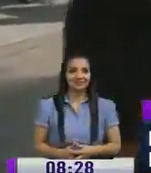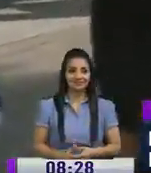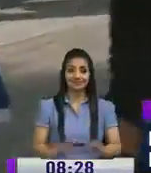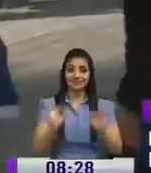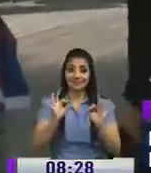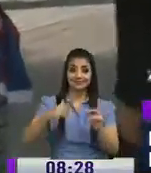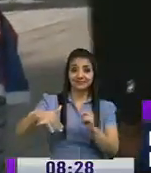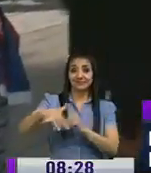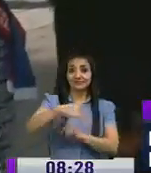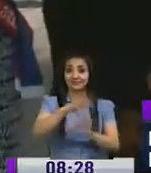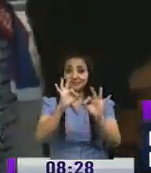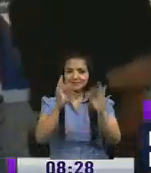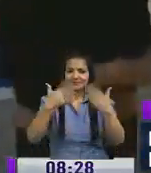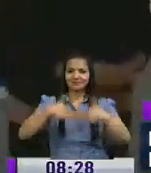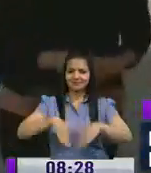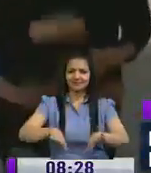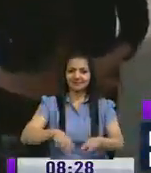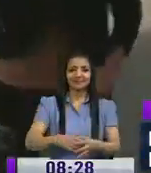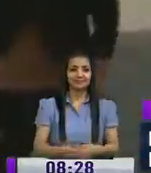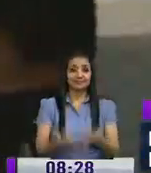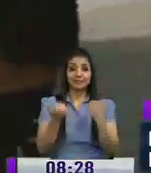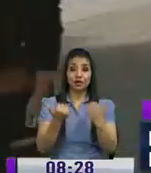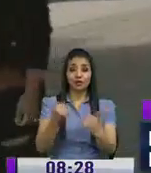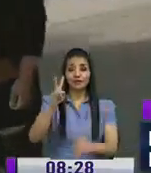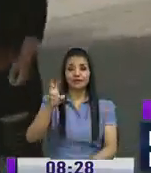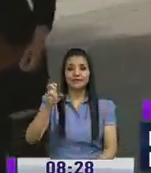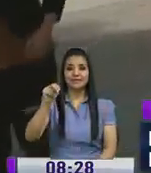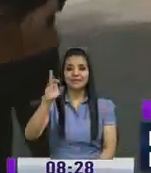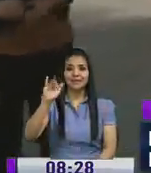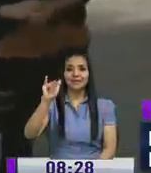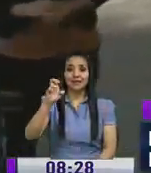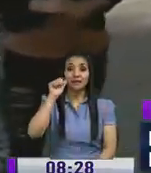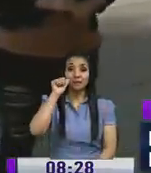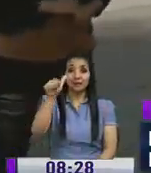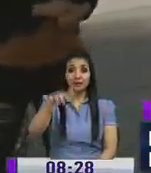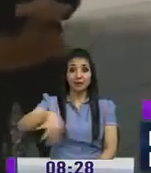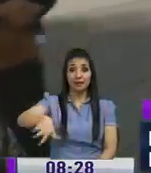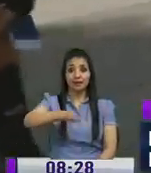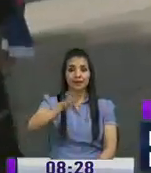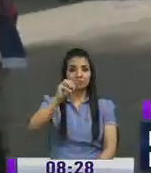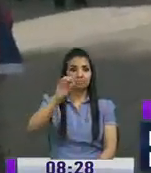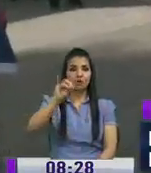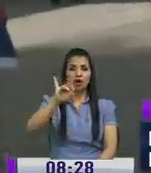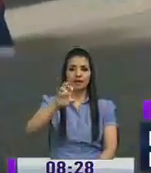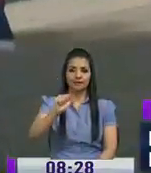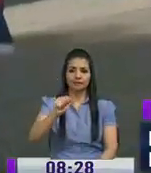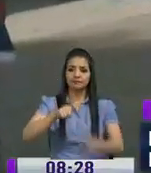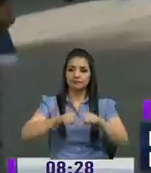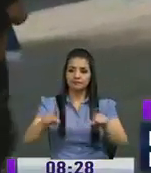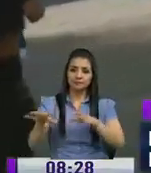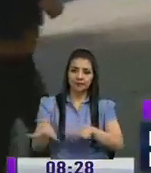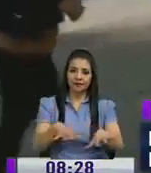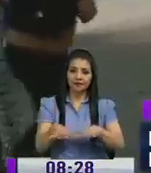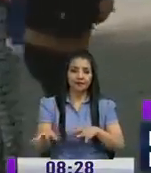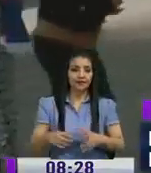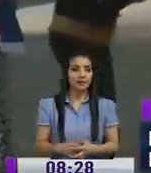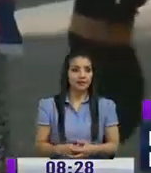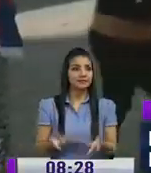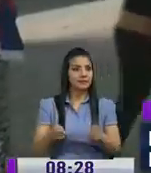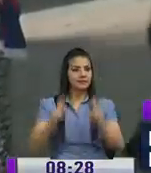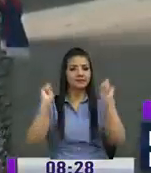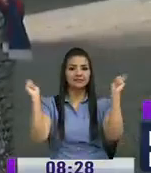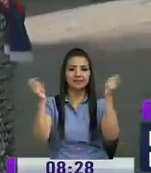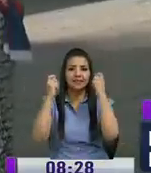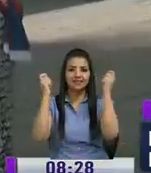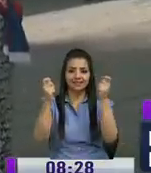ambiente encendido, les invitamos. El día de hoy es en la Vicentina y el día de mañana aquí en el sector de Monjas habrán varias actividades y por supuesto fiesta